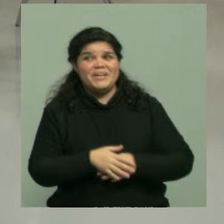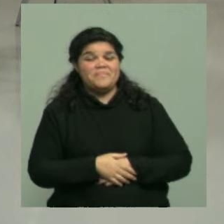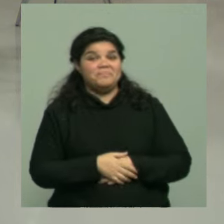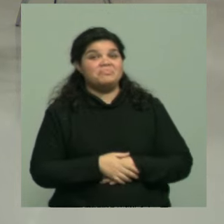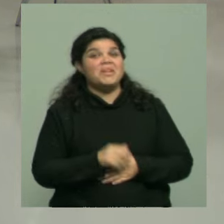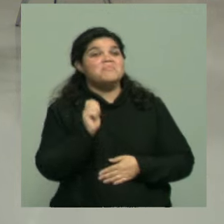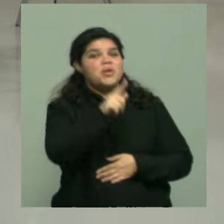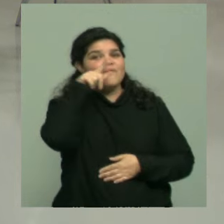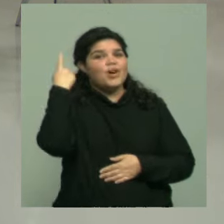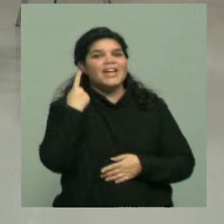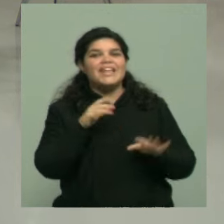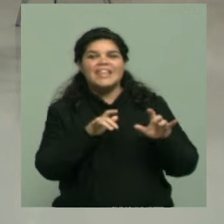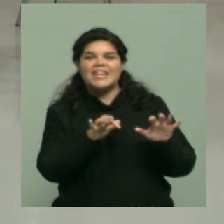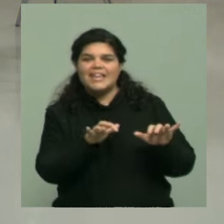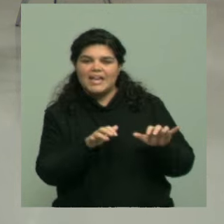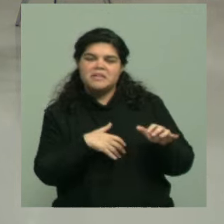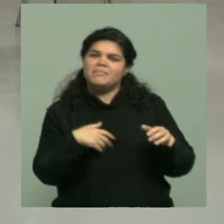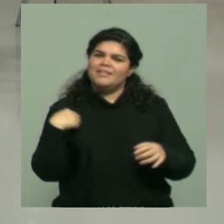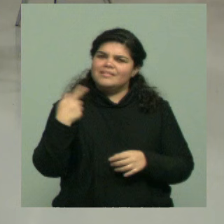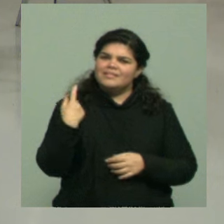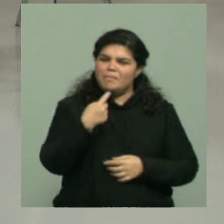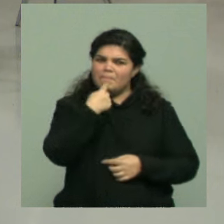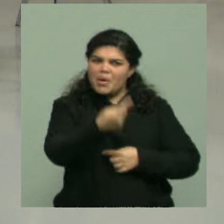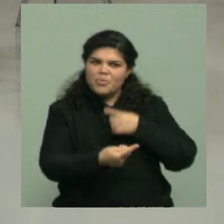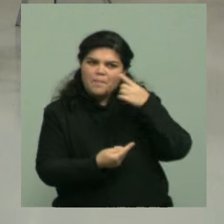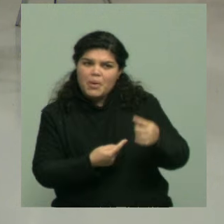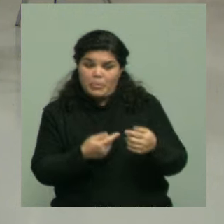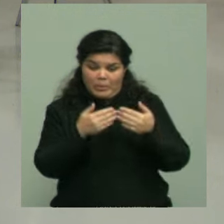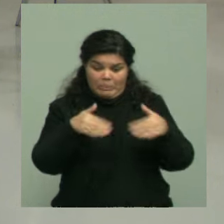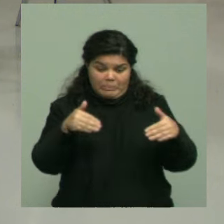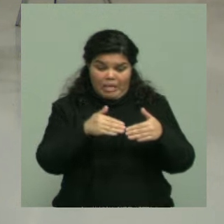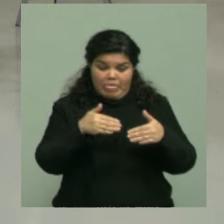Cristina, que el desafío, digo, porque ya estamos hablando de esto, yo siempre pregunto, ¿después qué? Porque